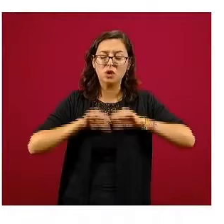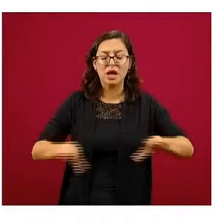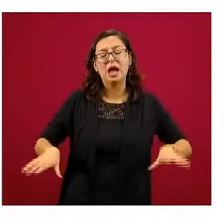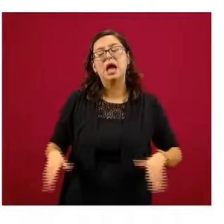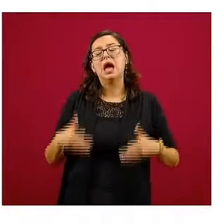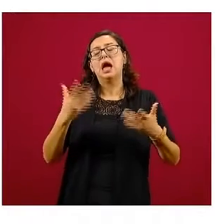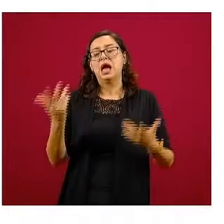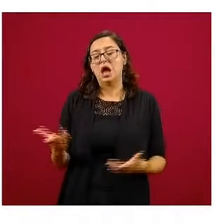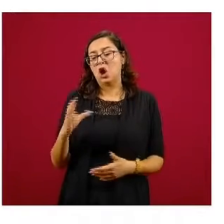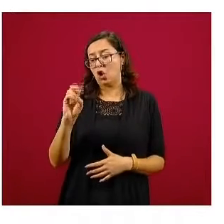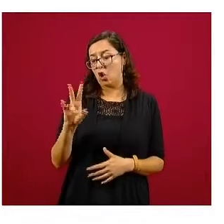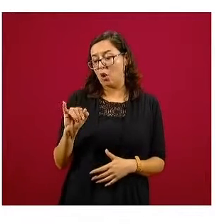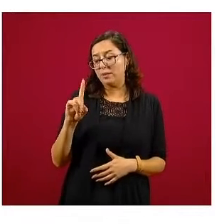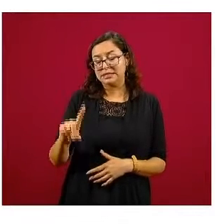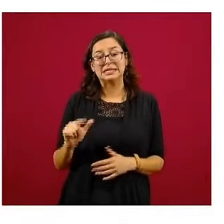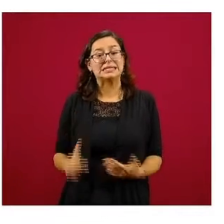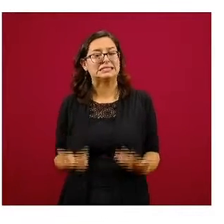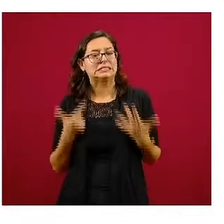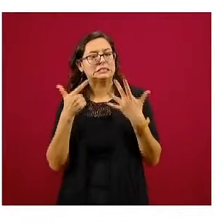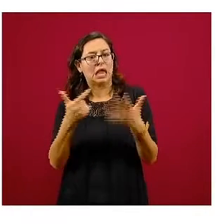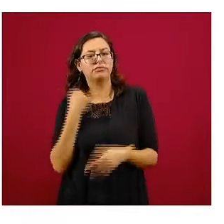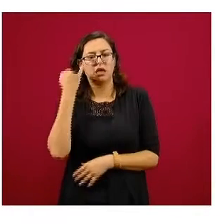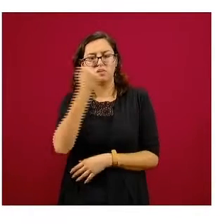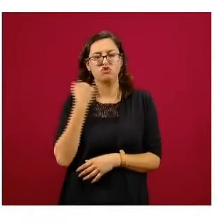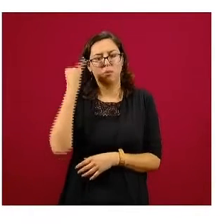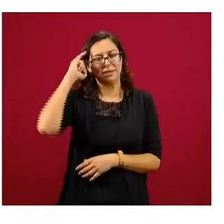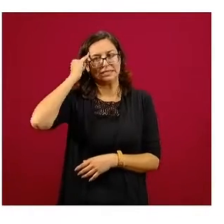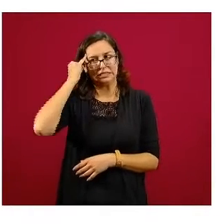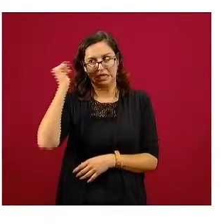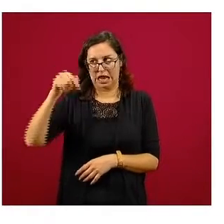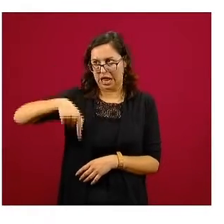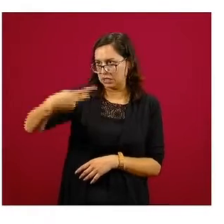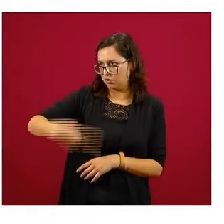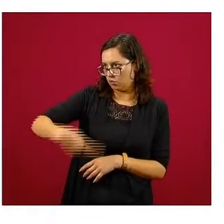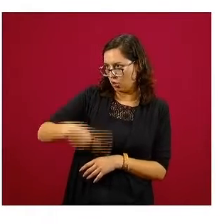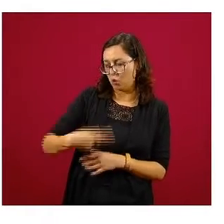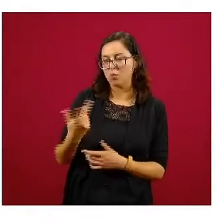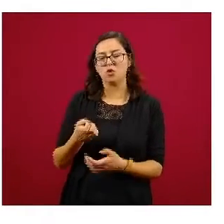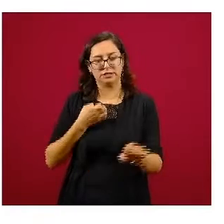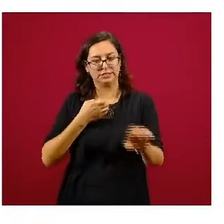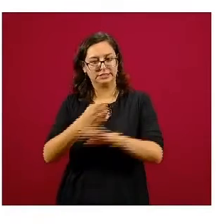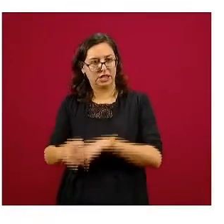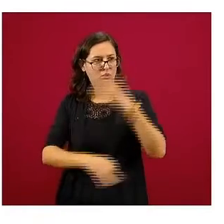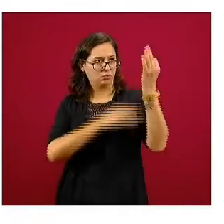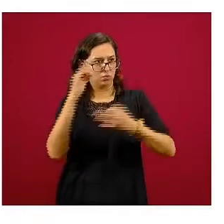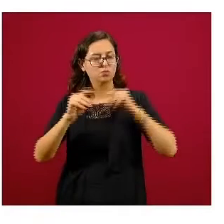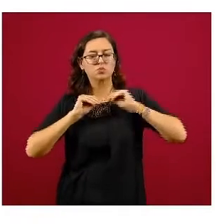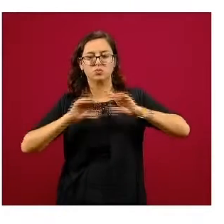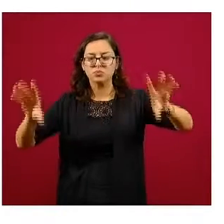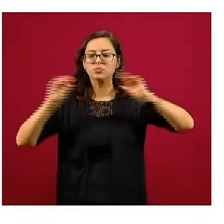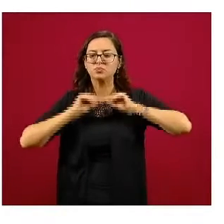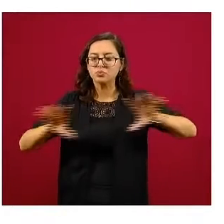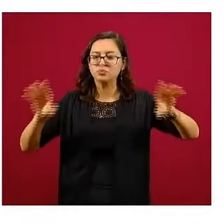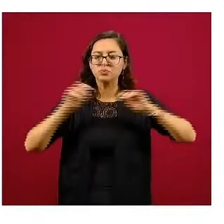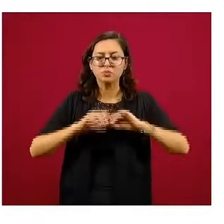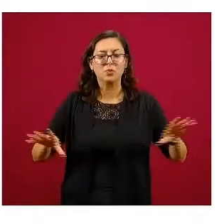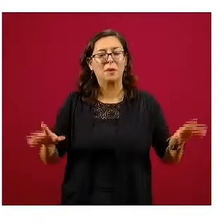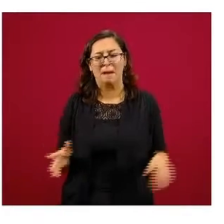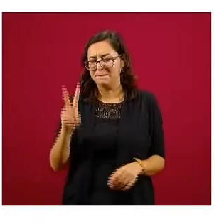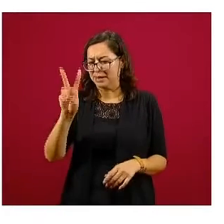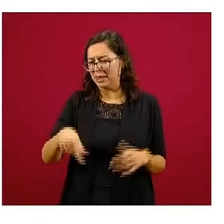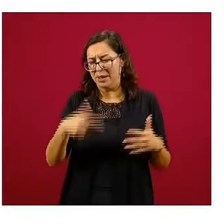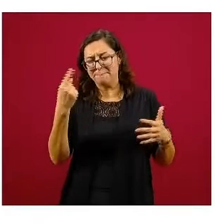Con el permiso del señor gobernador Miguel Barbosa y del subsecretario Hugo López-Gatell, tengan